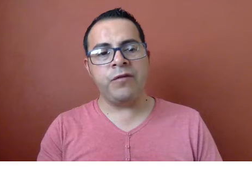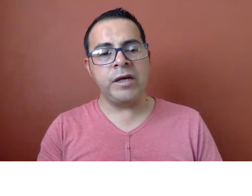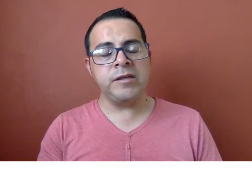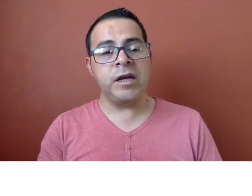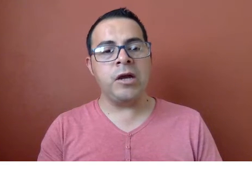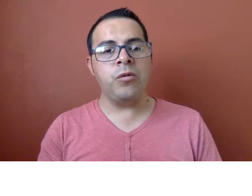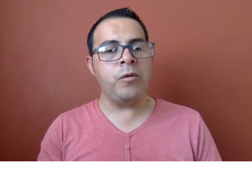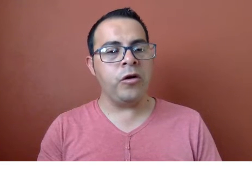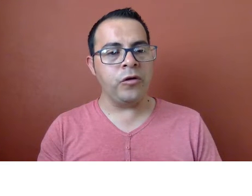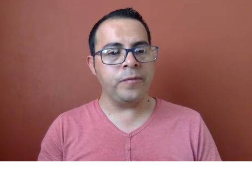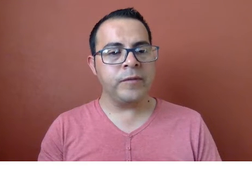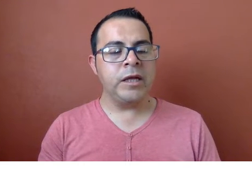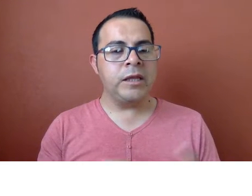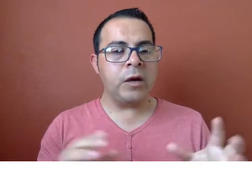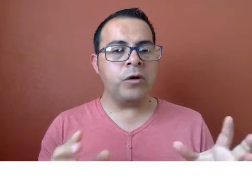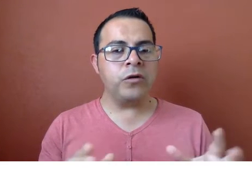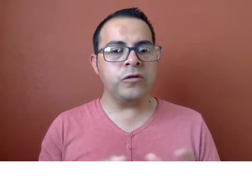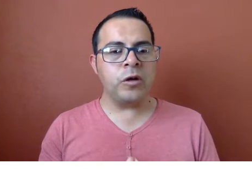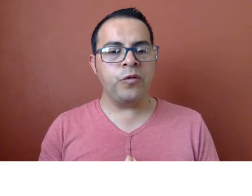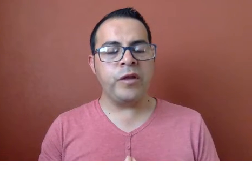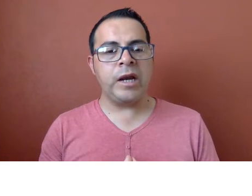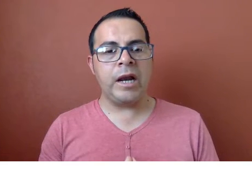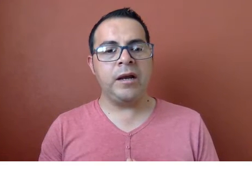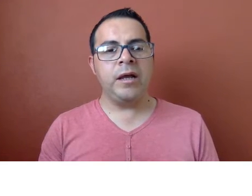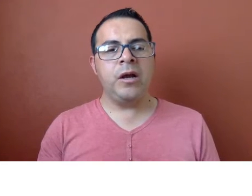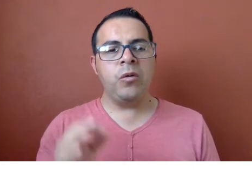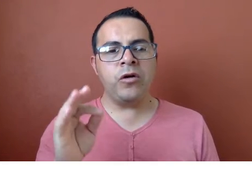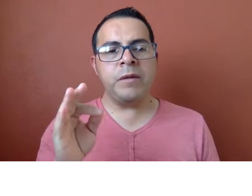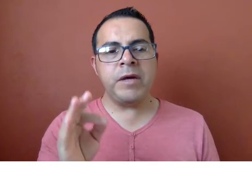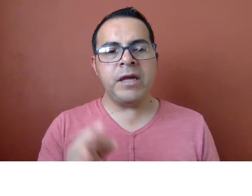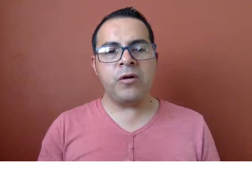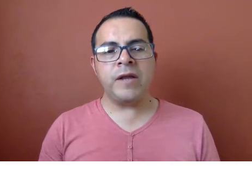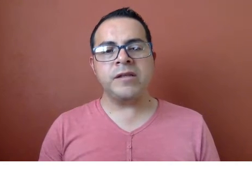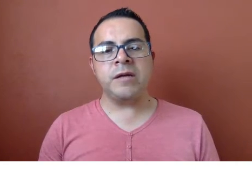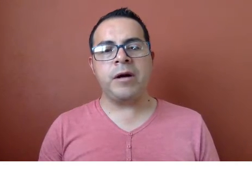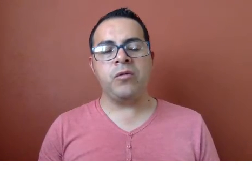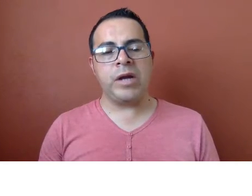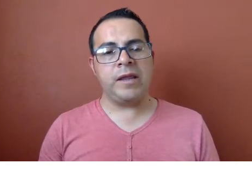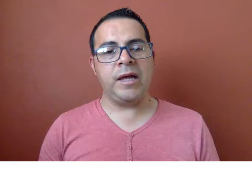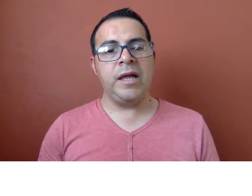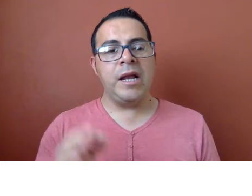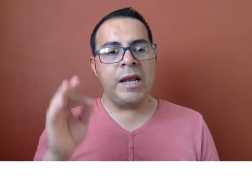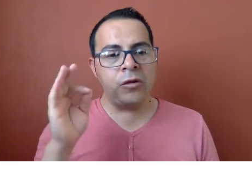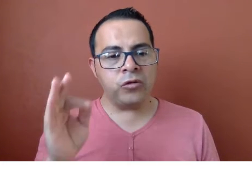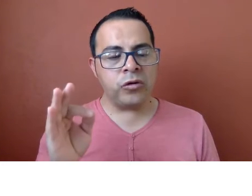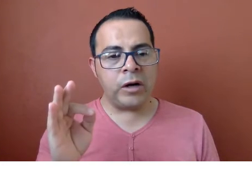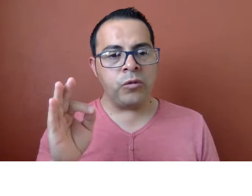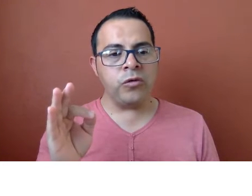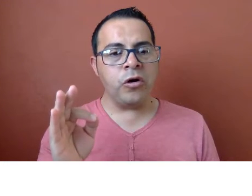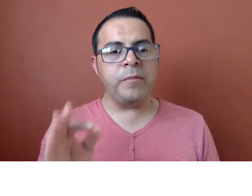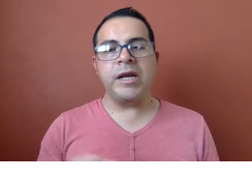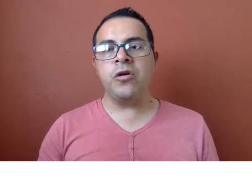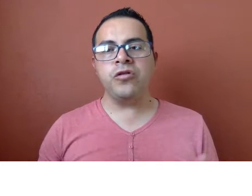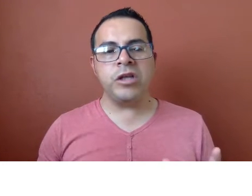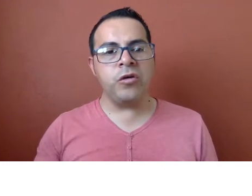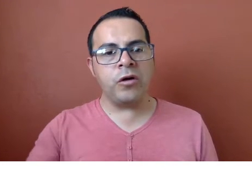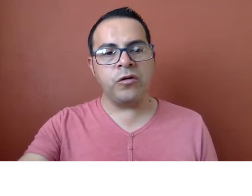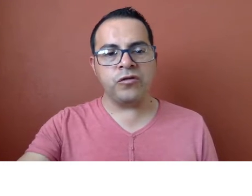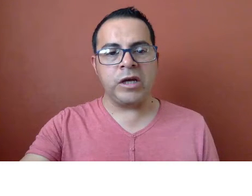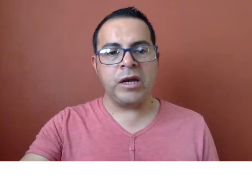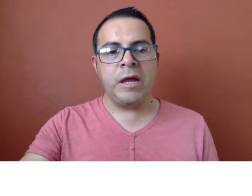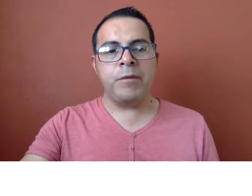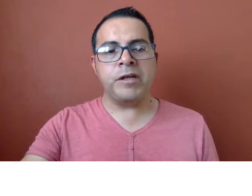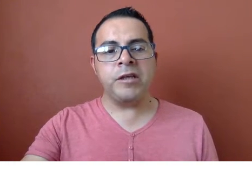vacuna de Pfizer en Nuevo León. De acuerdo con Salud Federal, luego de media hora de ser vacunada, la doctora, cuyo nombre no se